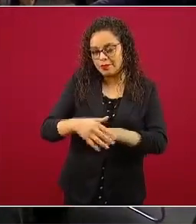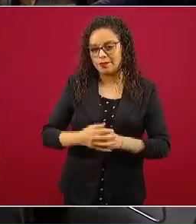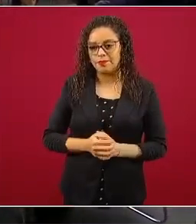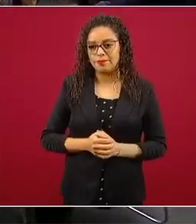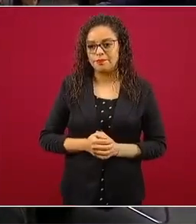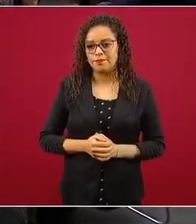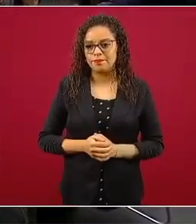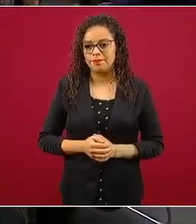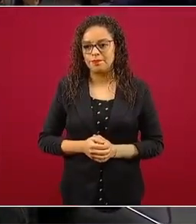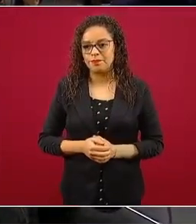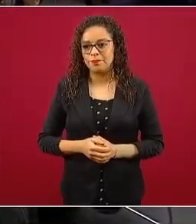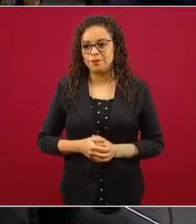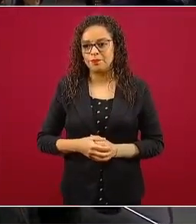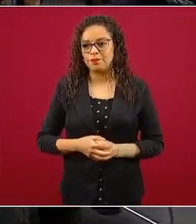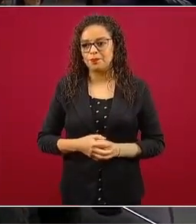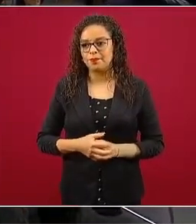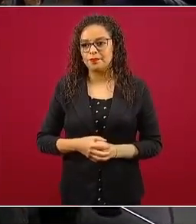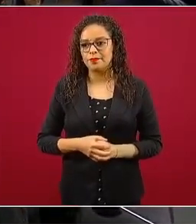La compañera que...